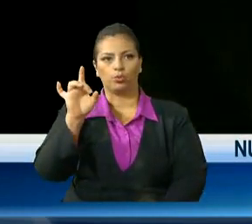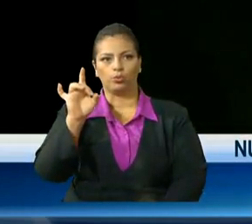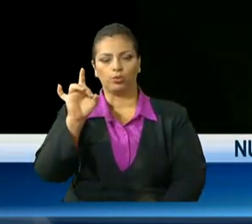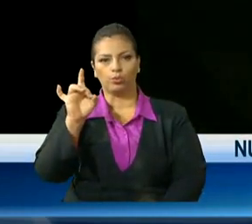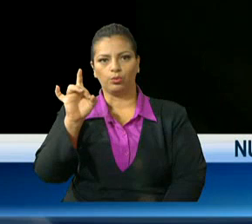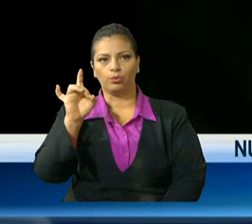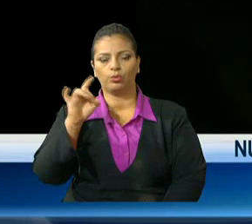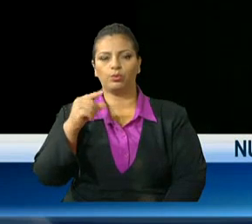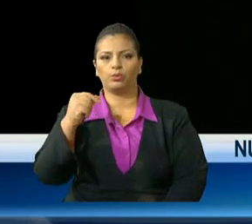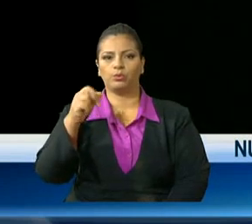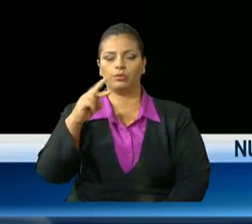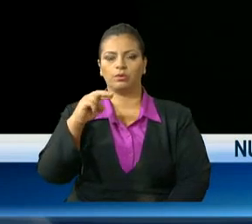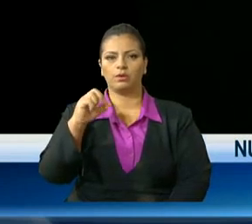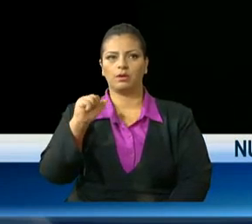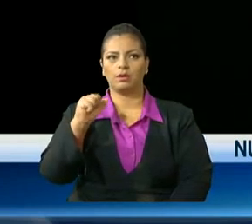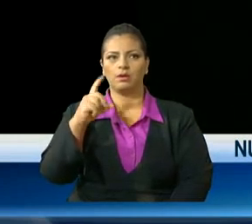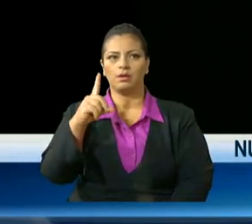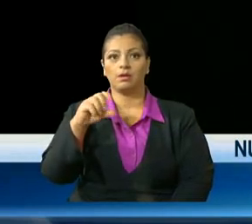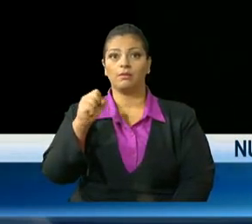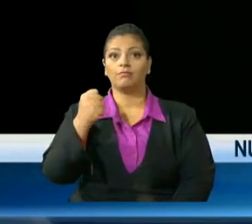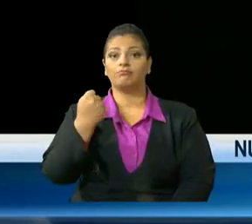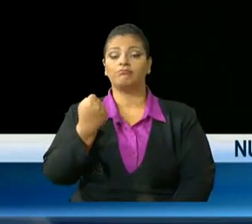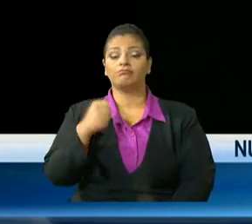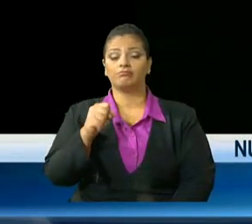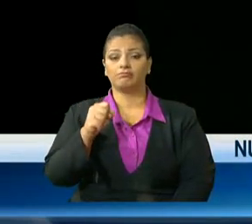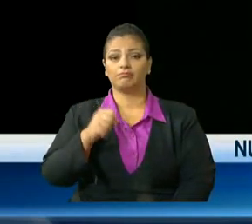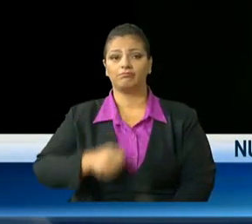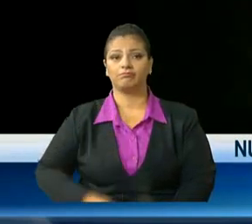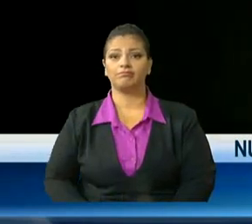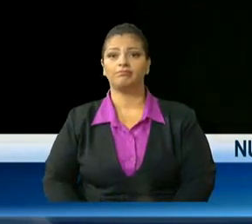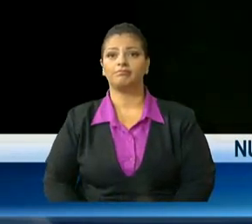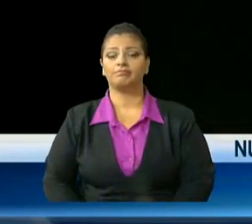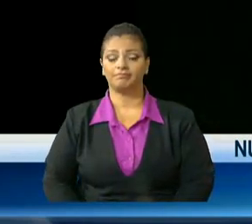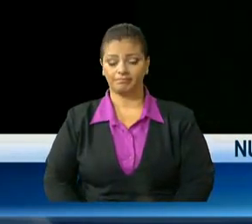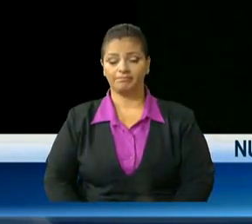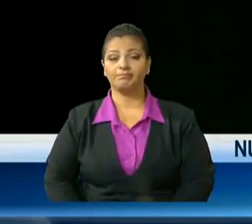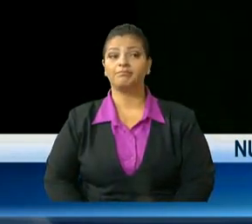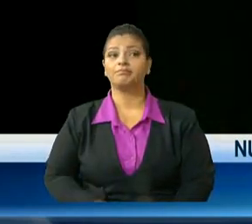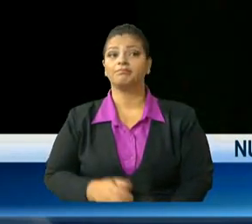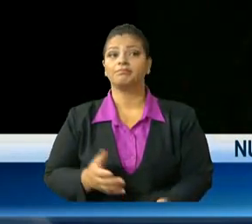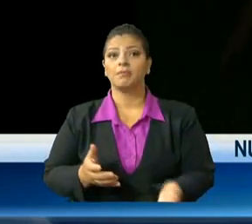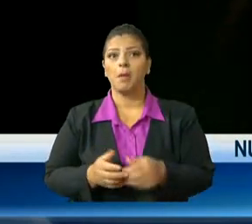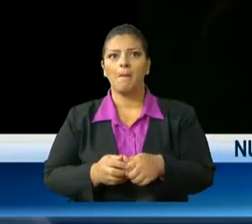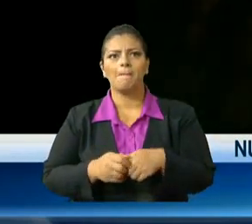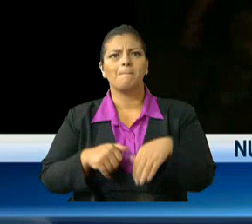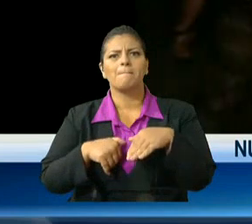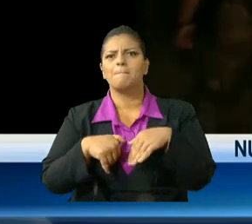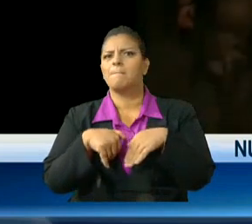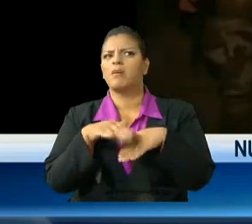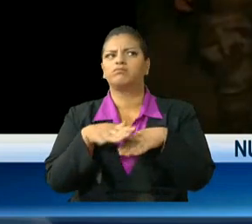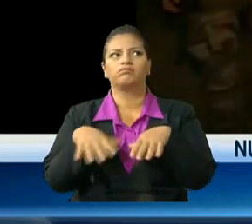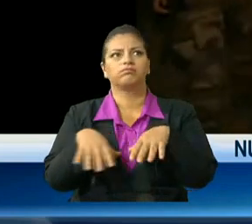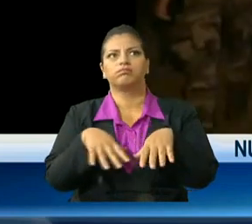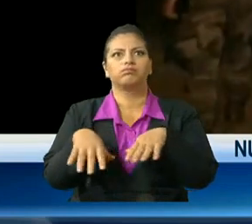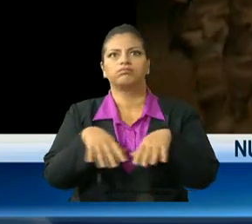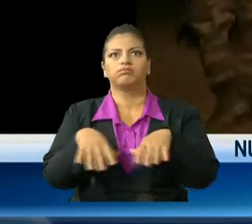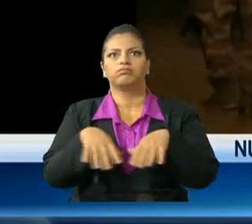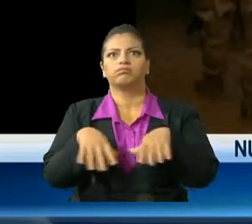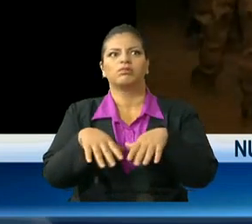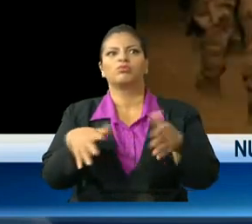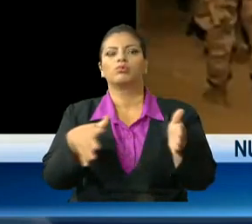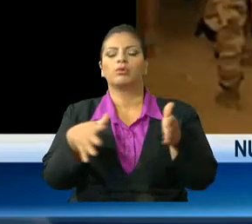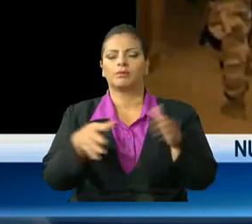que estuvo muy cerca de lo que fue el epicentro del terremoto que hasta